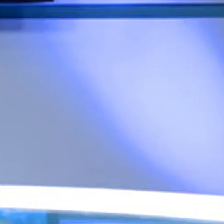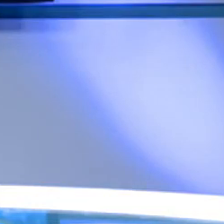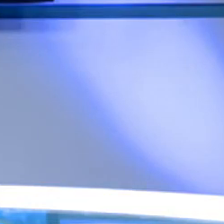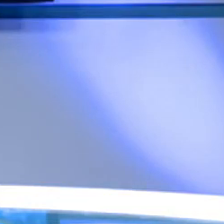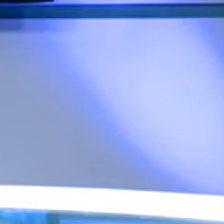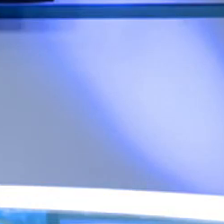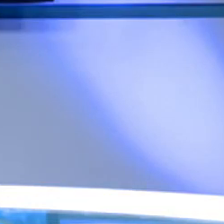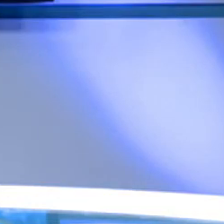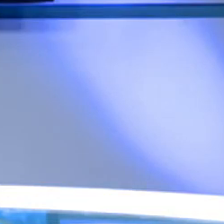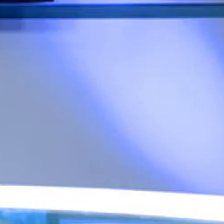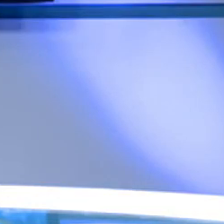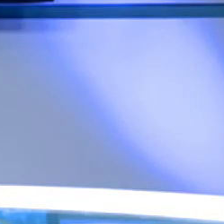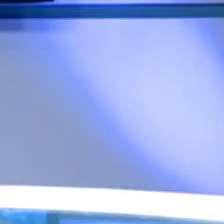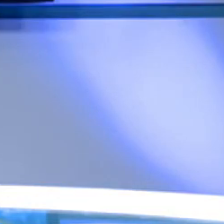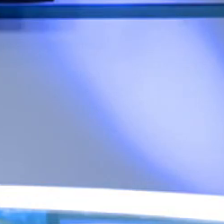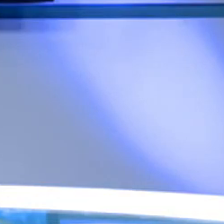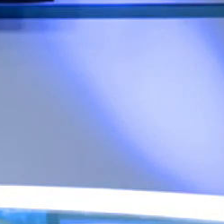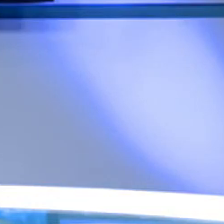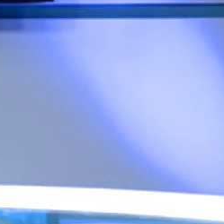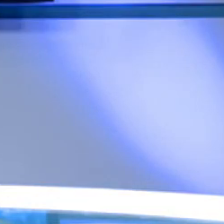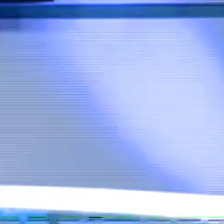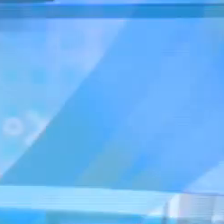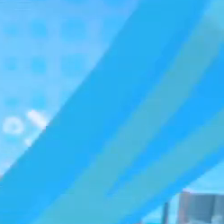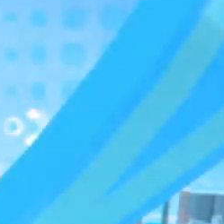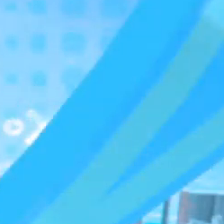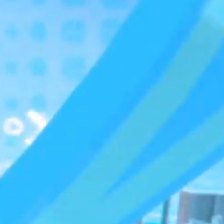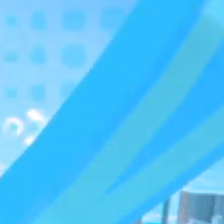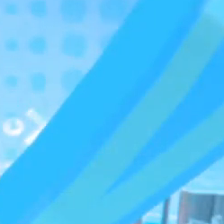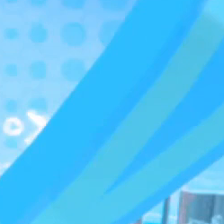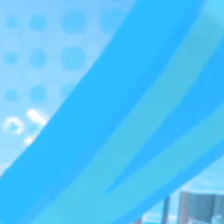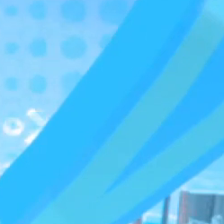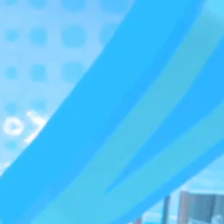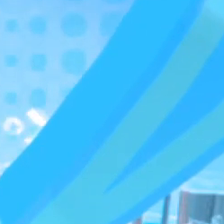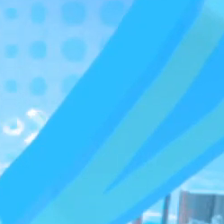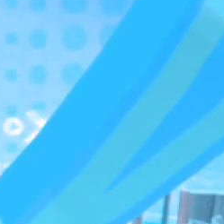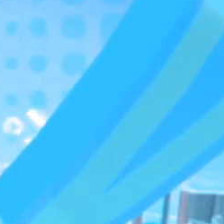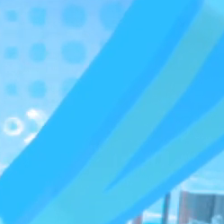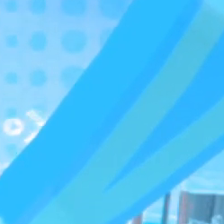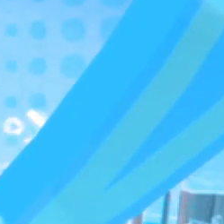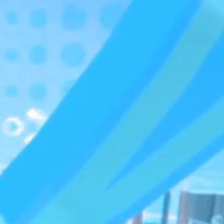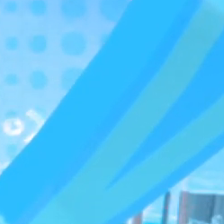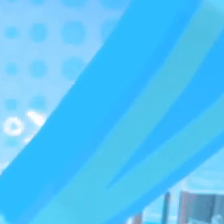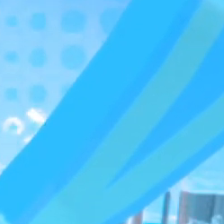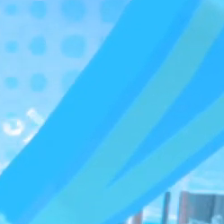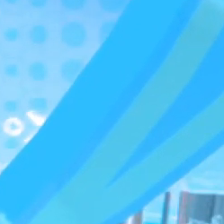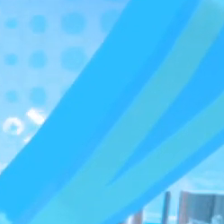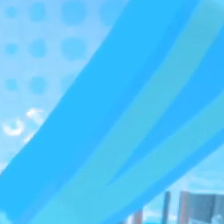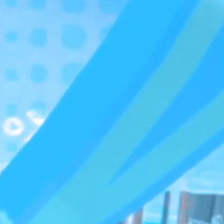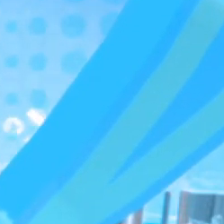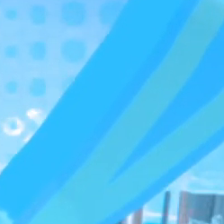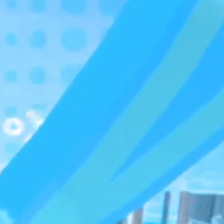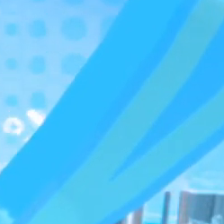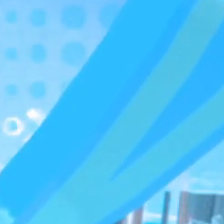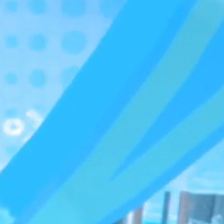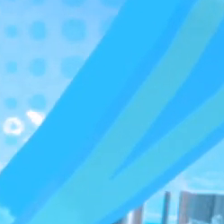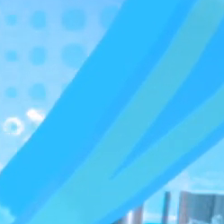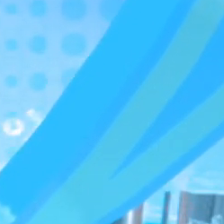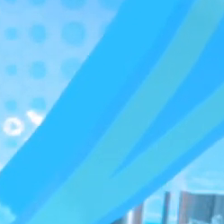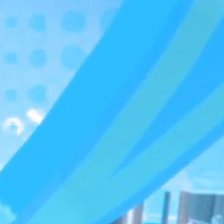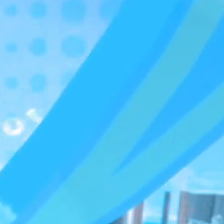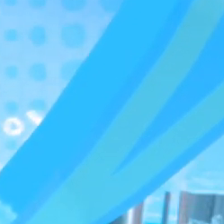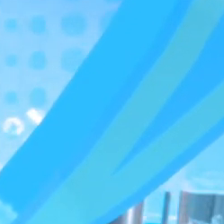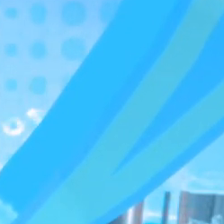Vamos en este momento a ver la cotización de la divisa estadounidense. El precio del dólar en la